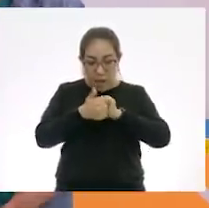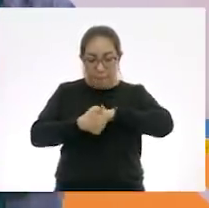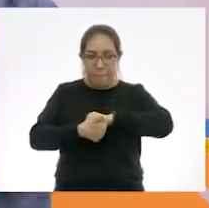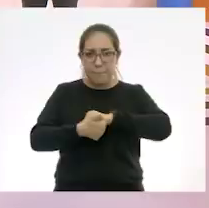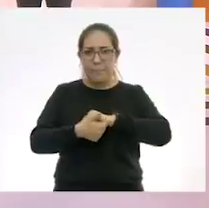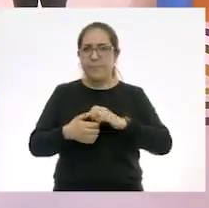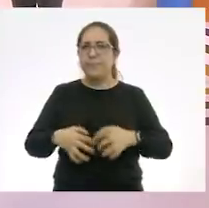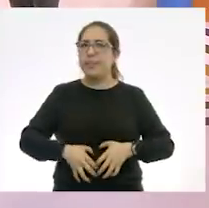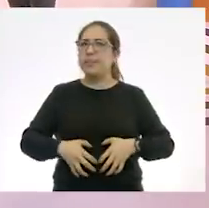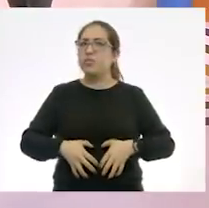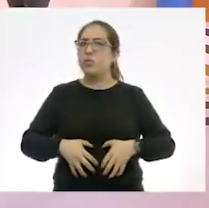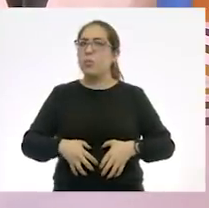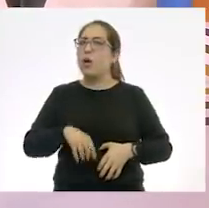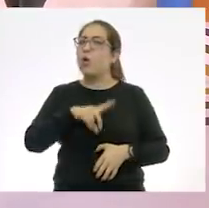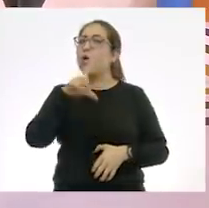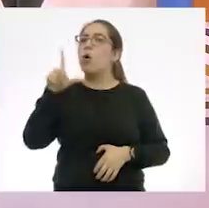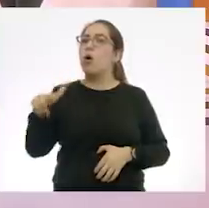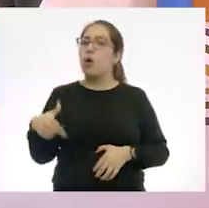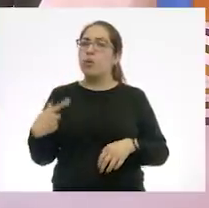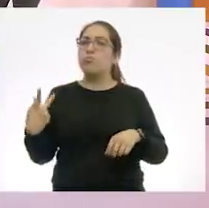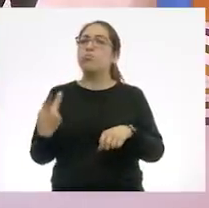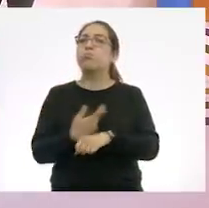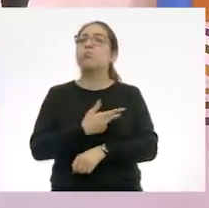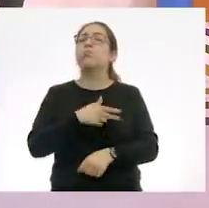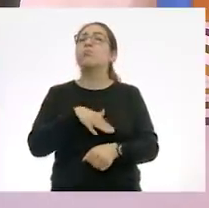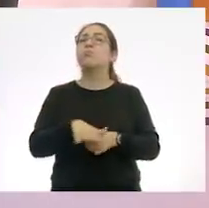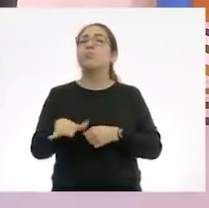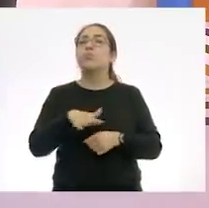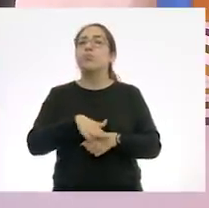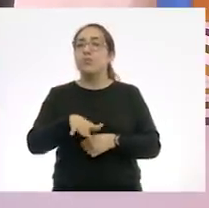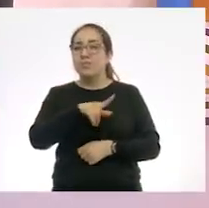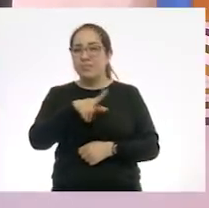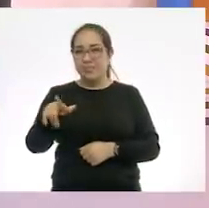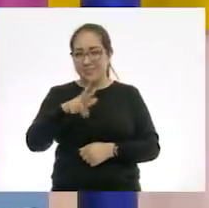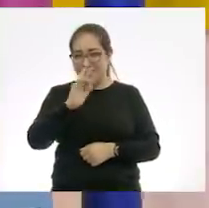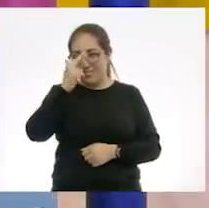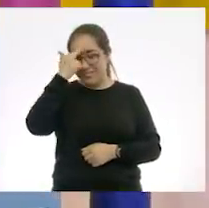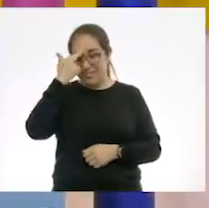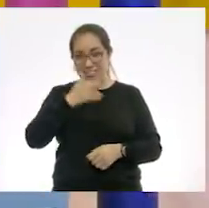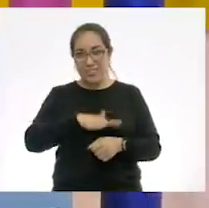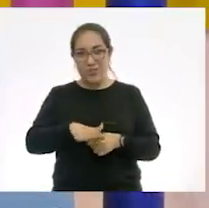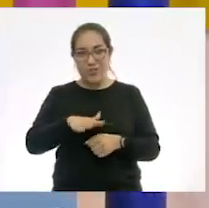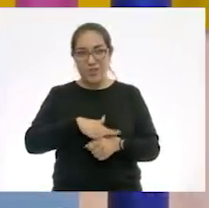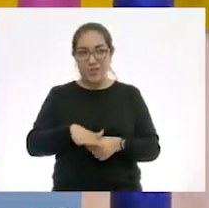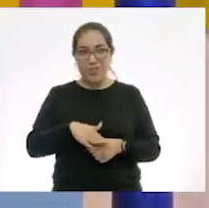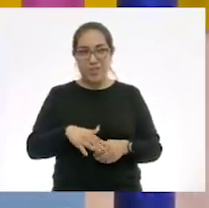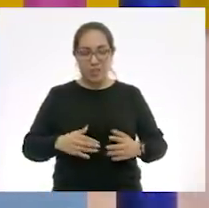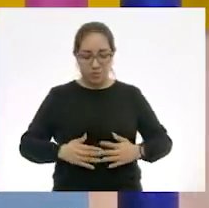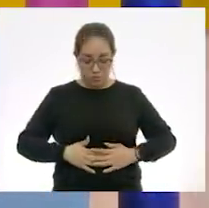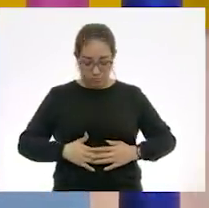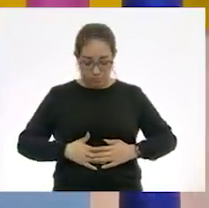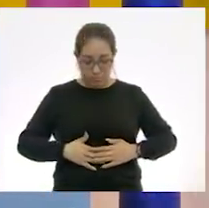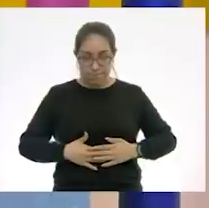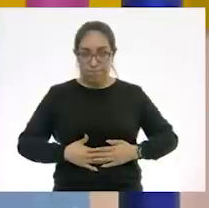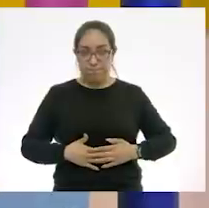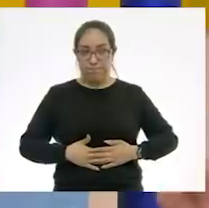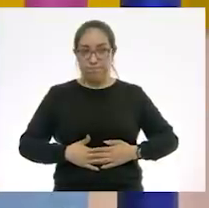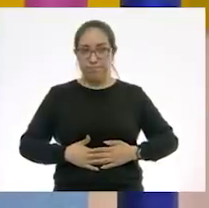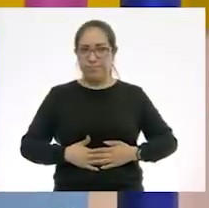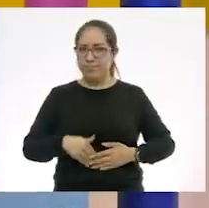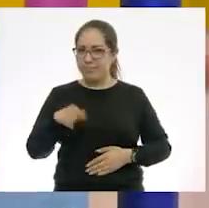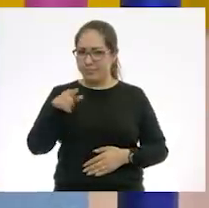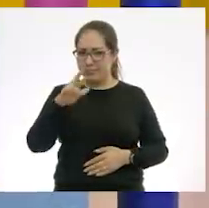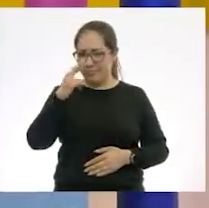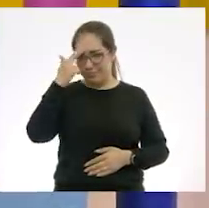Después del estómago lo pasaba ¿cuál al... ¿Cuál seguía? ¿Se acuerdan? Seguía después del estómago, que está más o menos a esta altura. ¿Te acuerdas